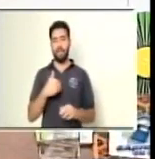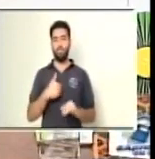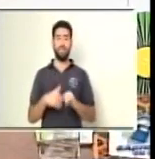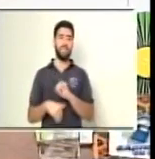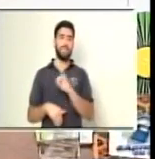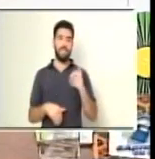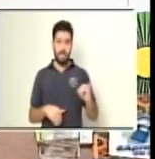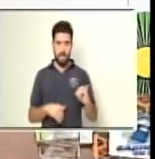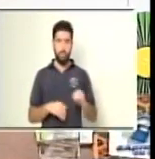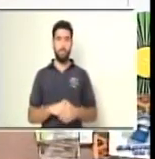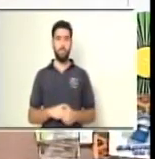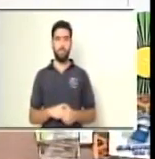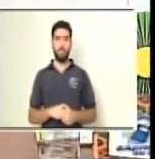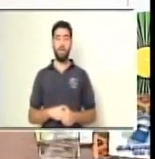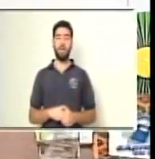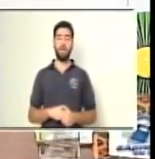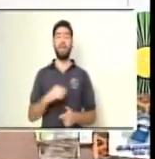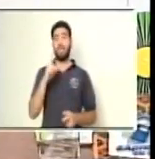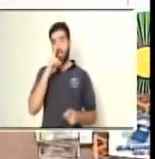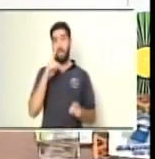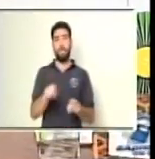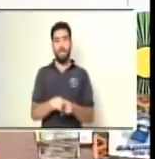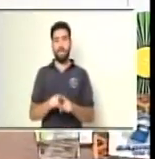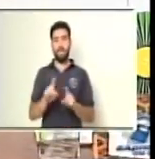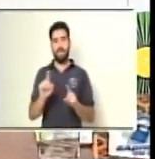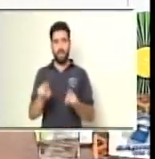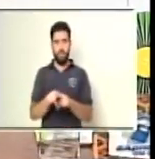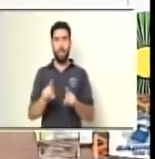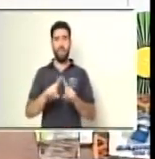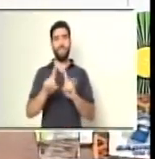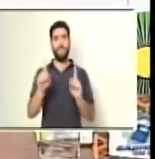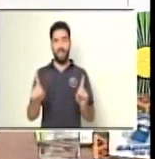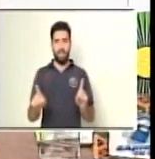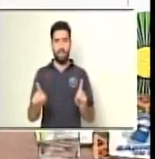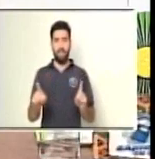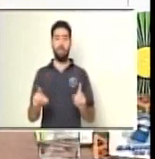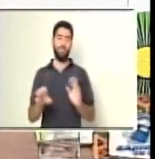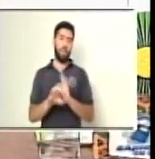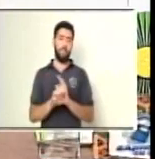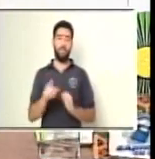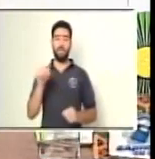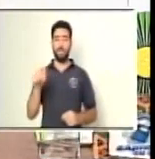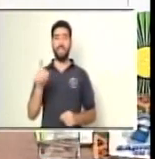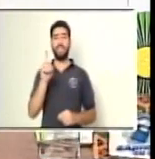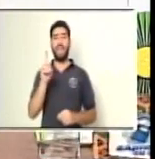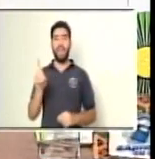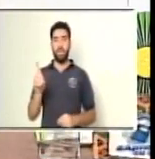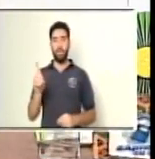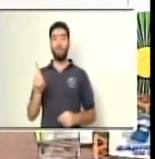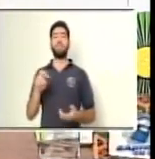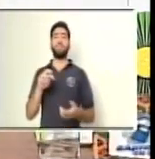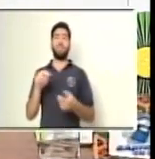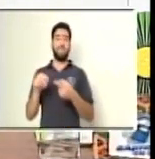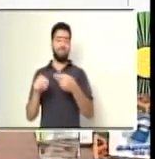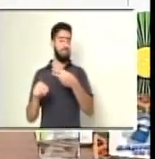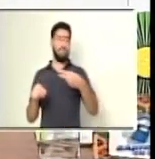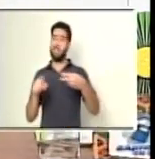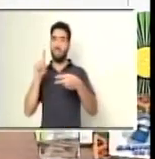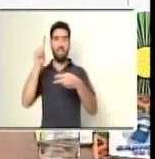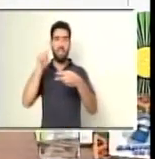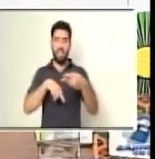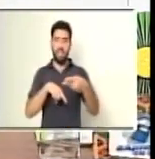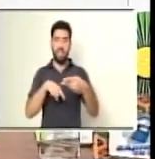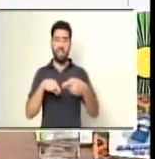izquierdo. Y en caso contrario, este nos dice que este elemento que se encuentra acá